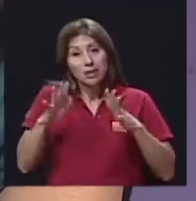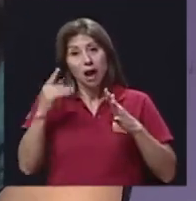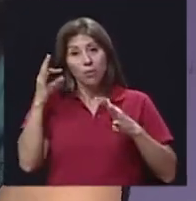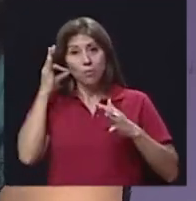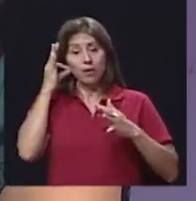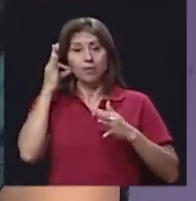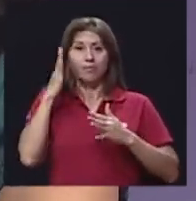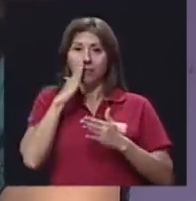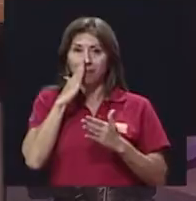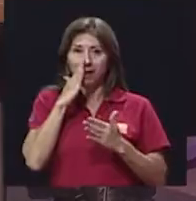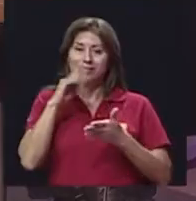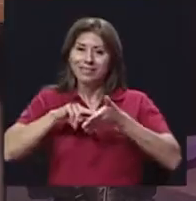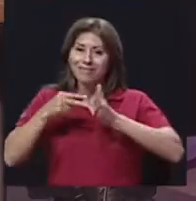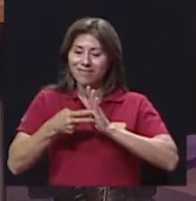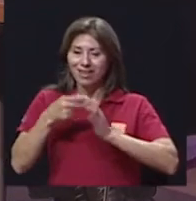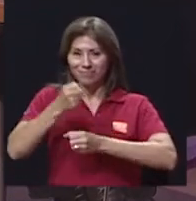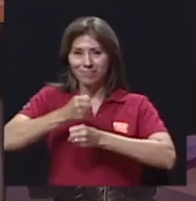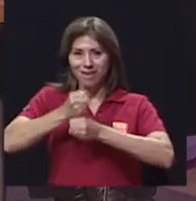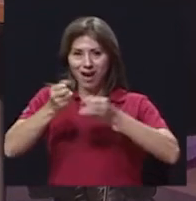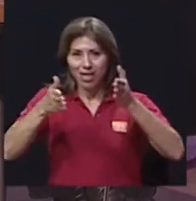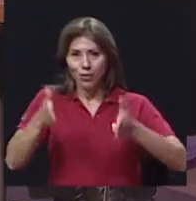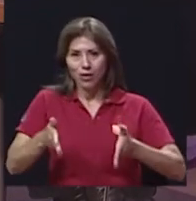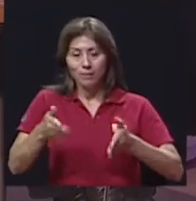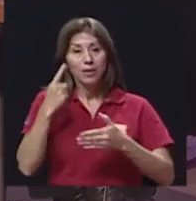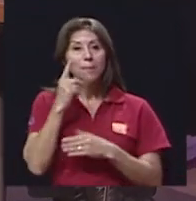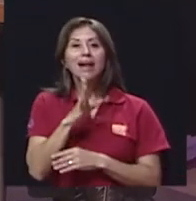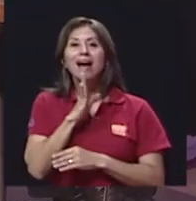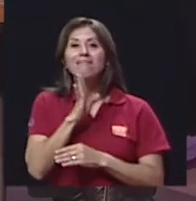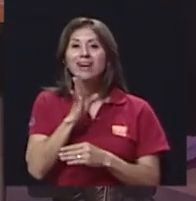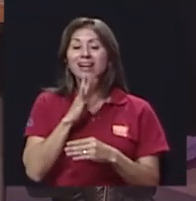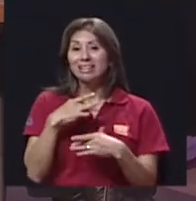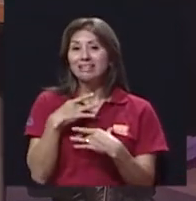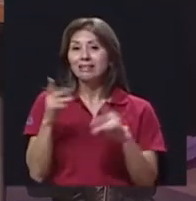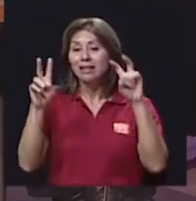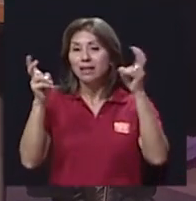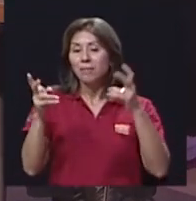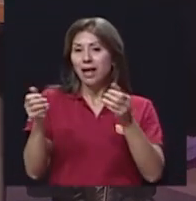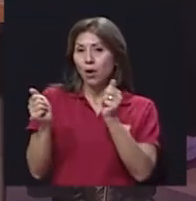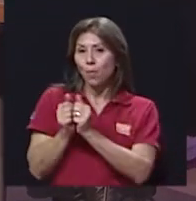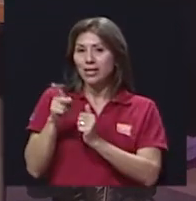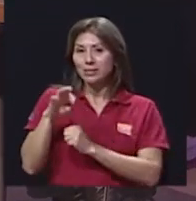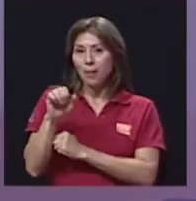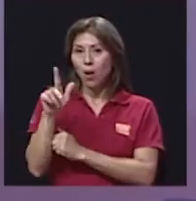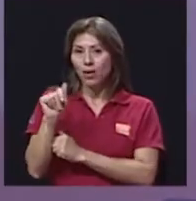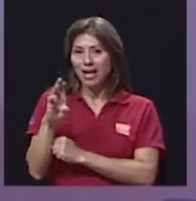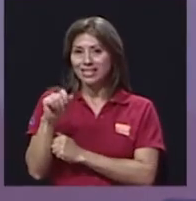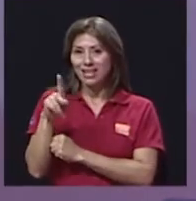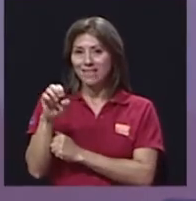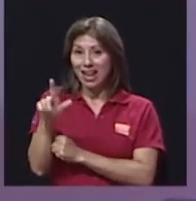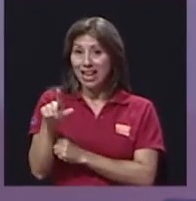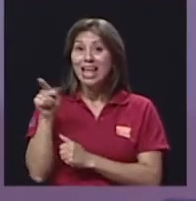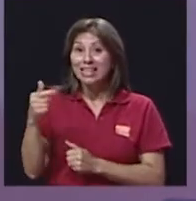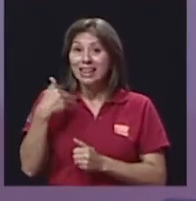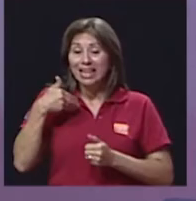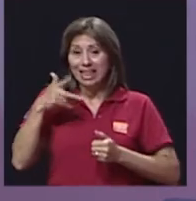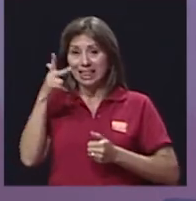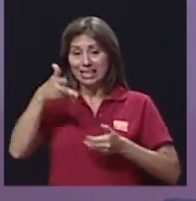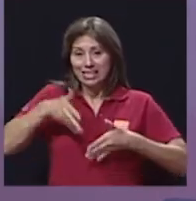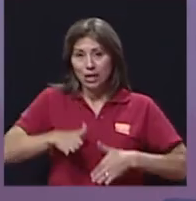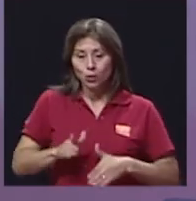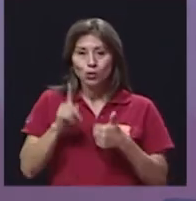trabajadora para conversar sobre este tema tan interesante nos acompañan hoy paula esquivel ella es mamá de tres niños un